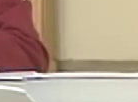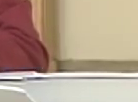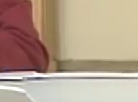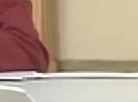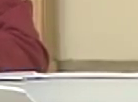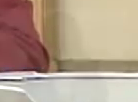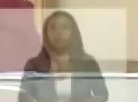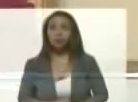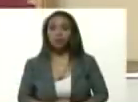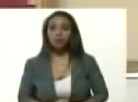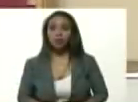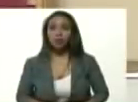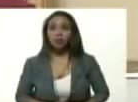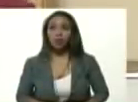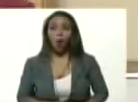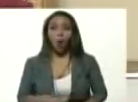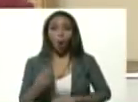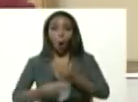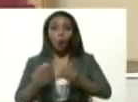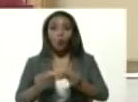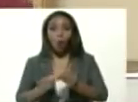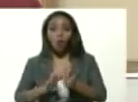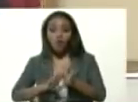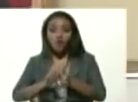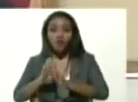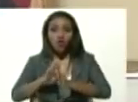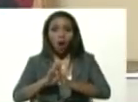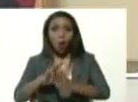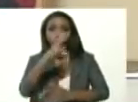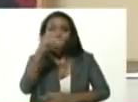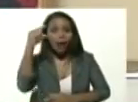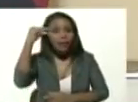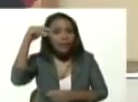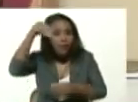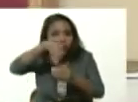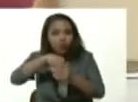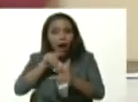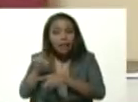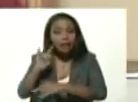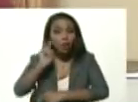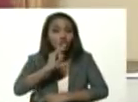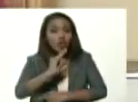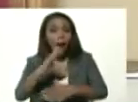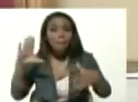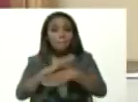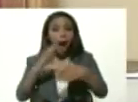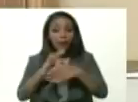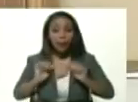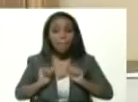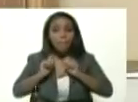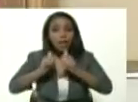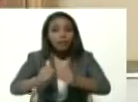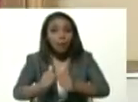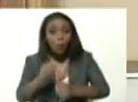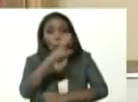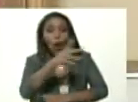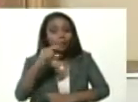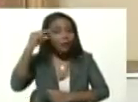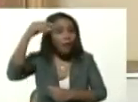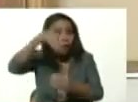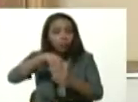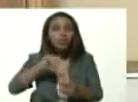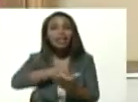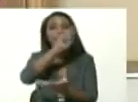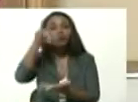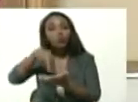cómo había desarrollado la cuarentena ese lunes, y el martes arrancamos la cuarentena nacional. Ya hoy